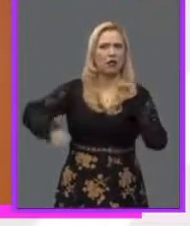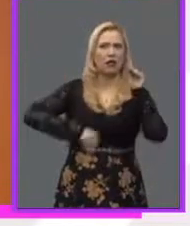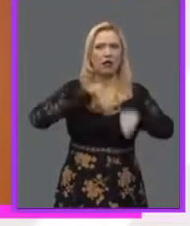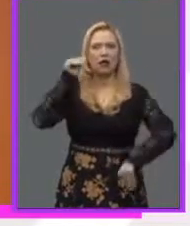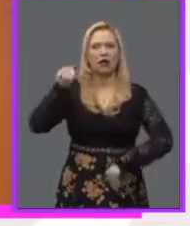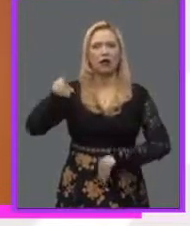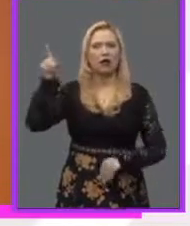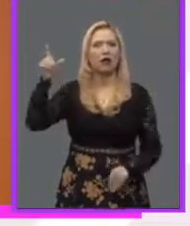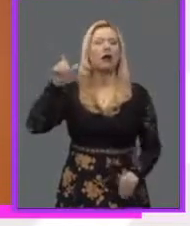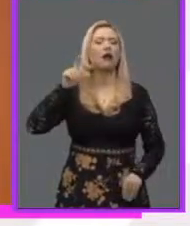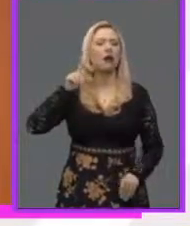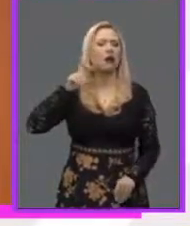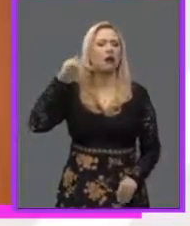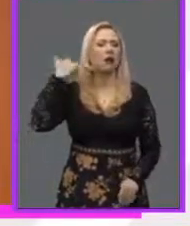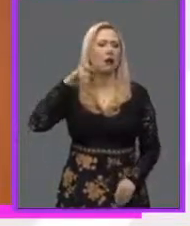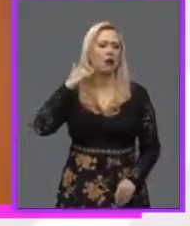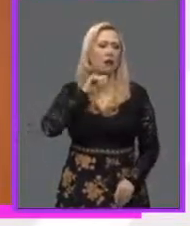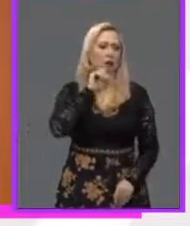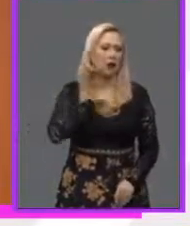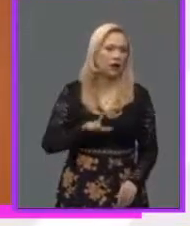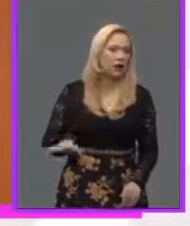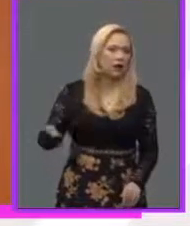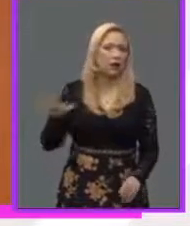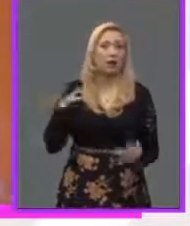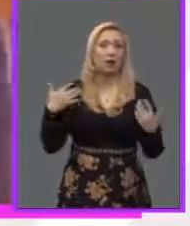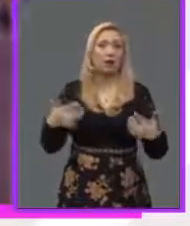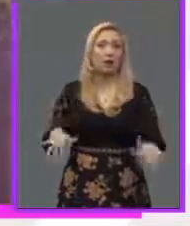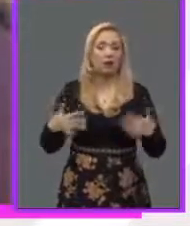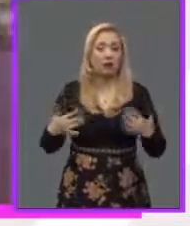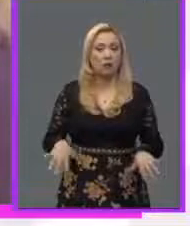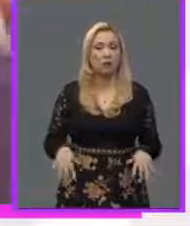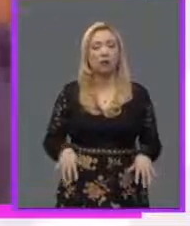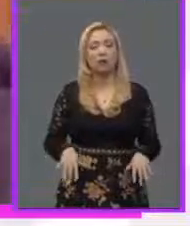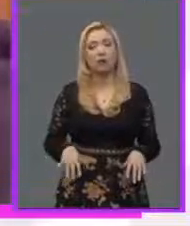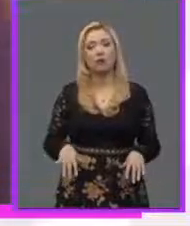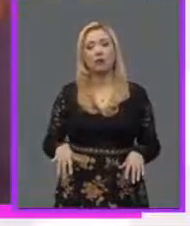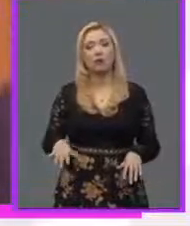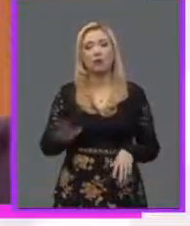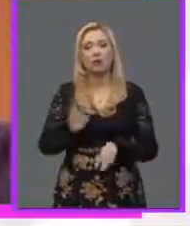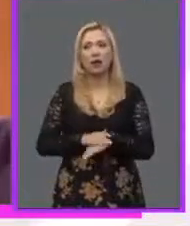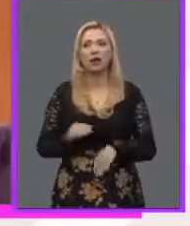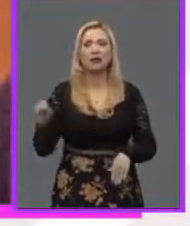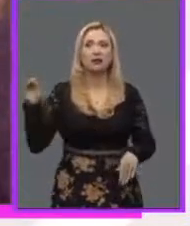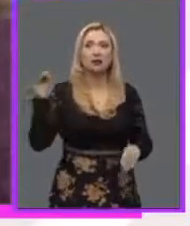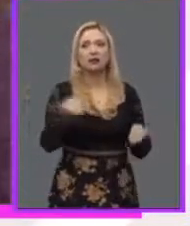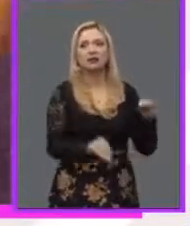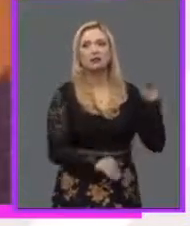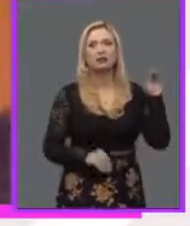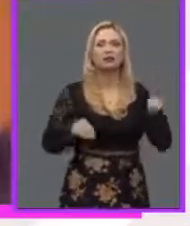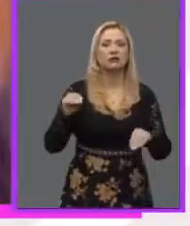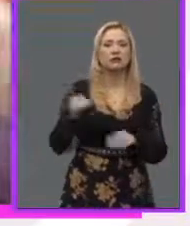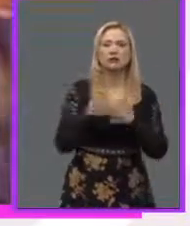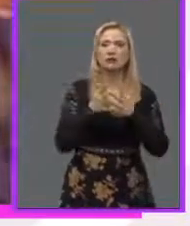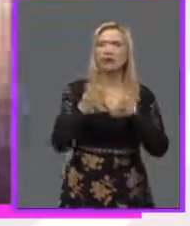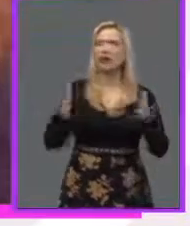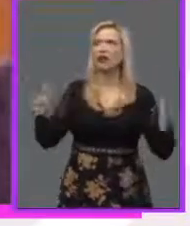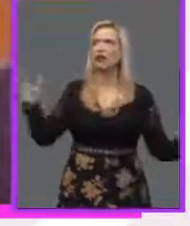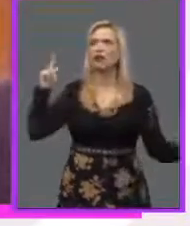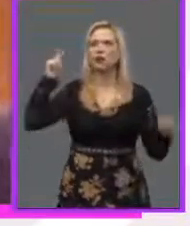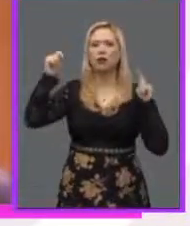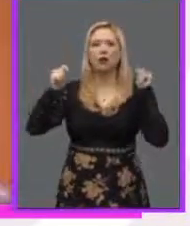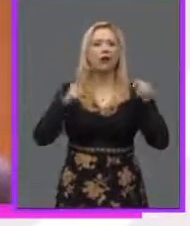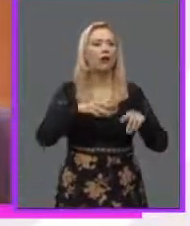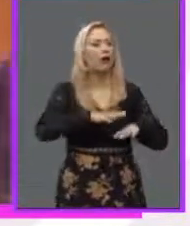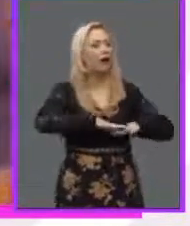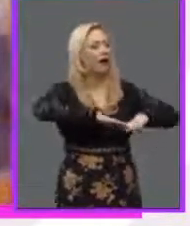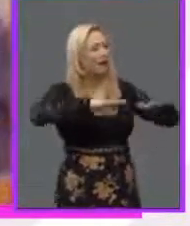también de pronto con esta turistificación. No sé si también lo podamos decir en términos de traer estos grandes resorts que acaban con las zonas